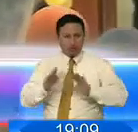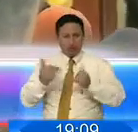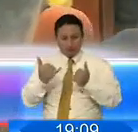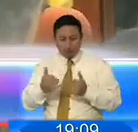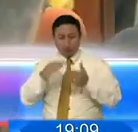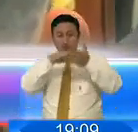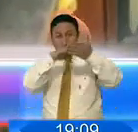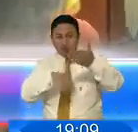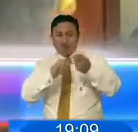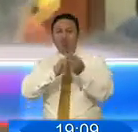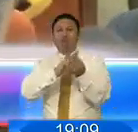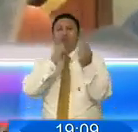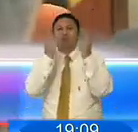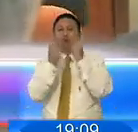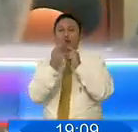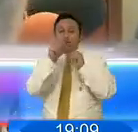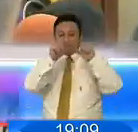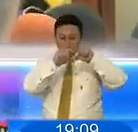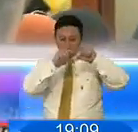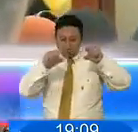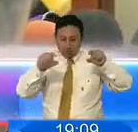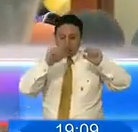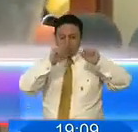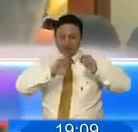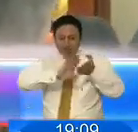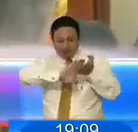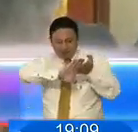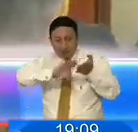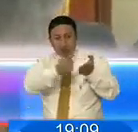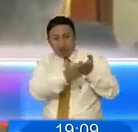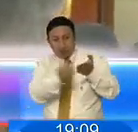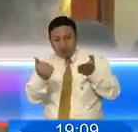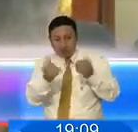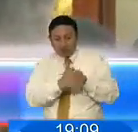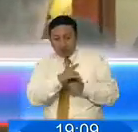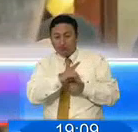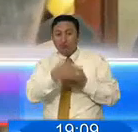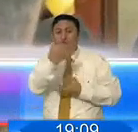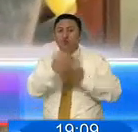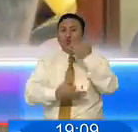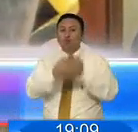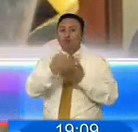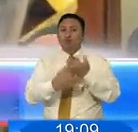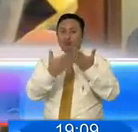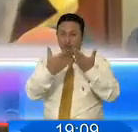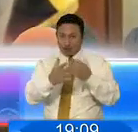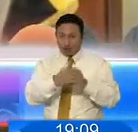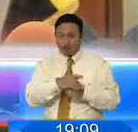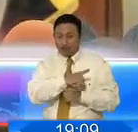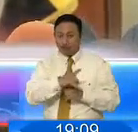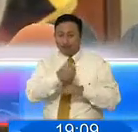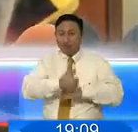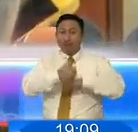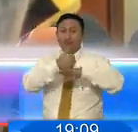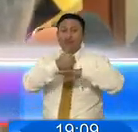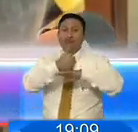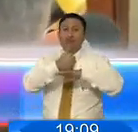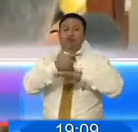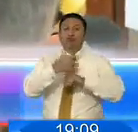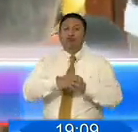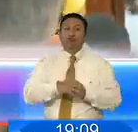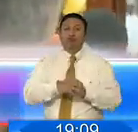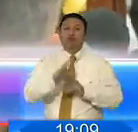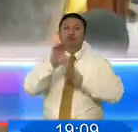el texto para que se excluya de manera clara aquellas sentencias que han sido tratadas por la Corte